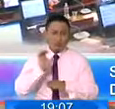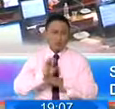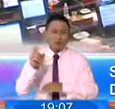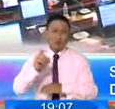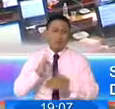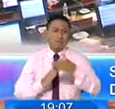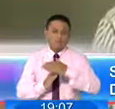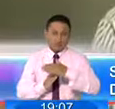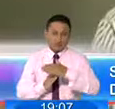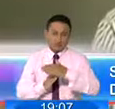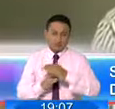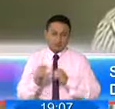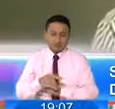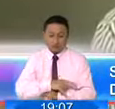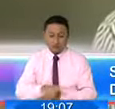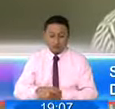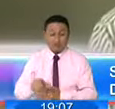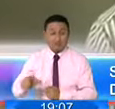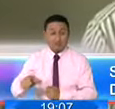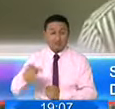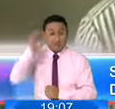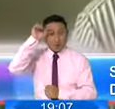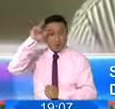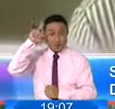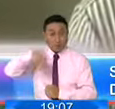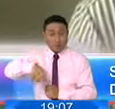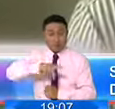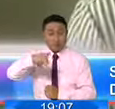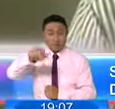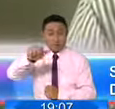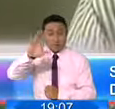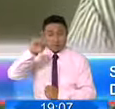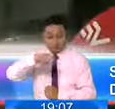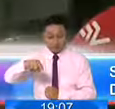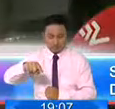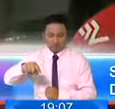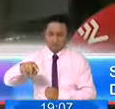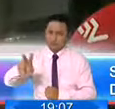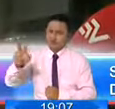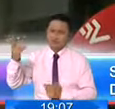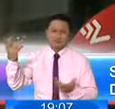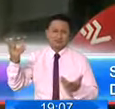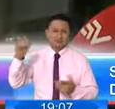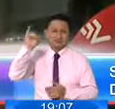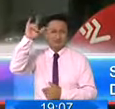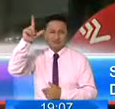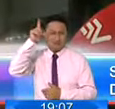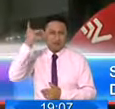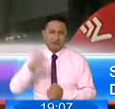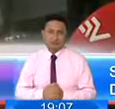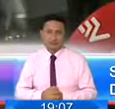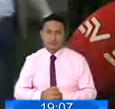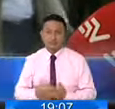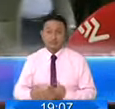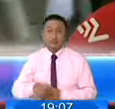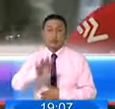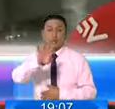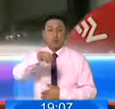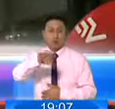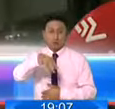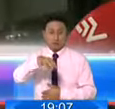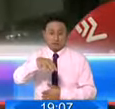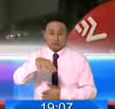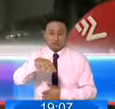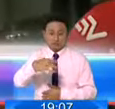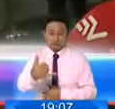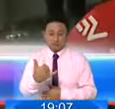y califican de imprudentes las declaraciones de Ricardo Patiño. Sí, habiendo transcurrido 4 meses y estamos en